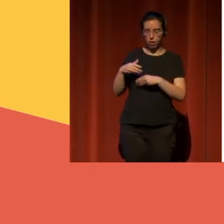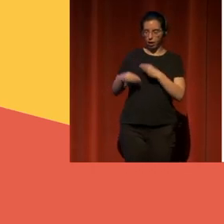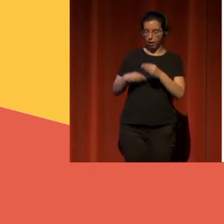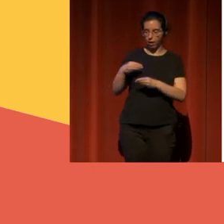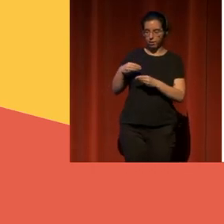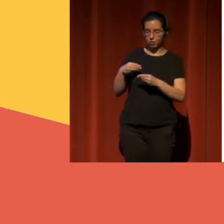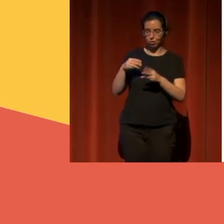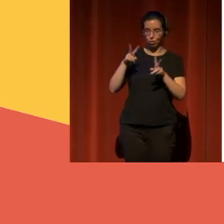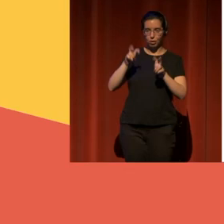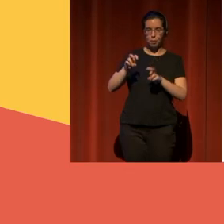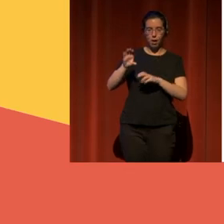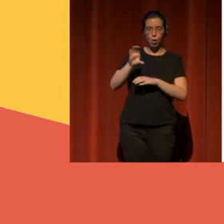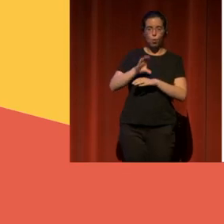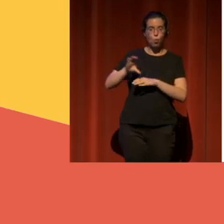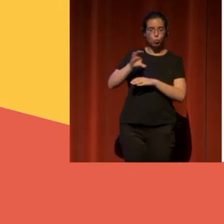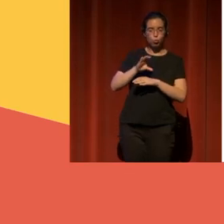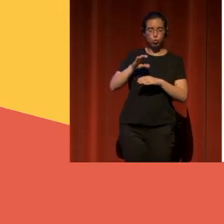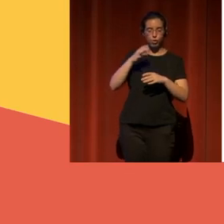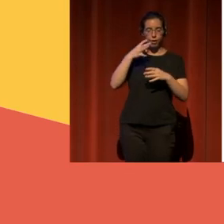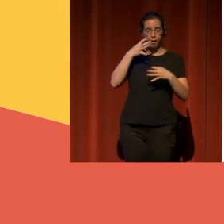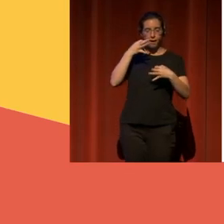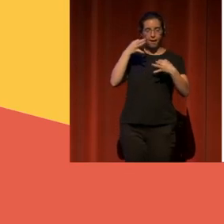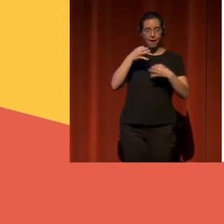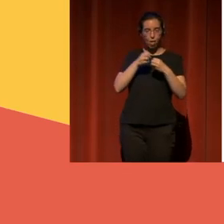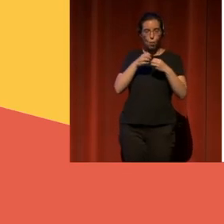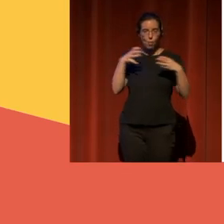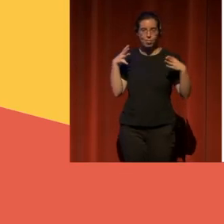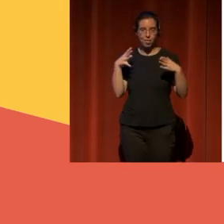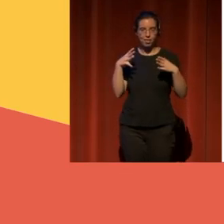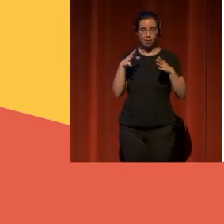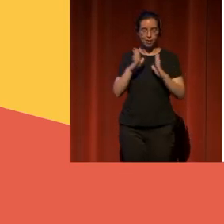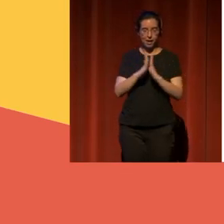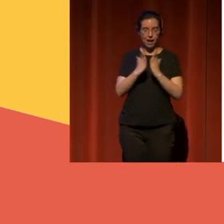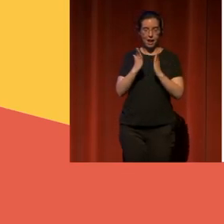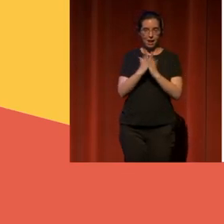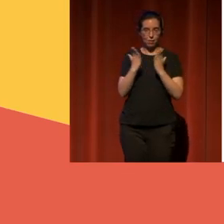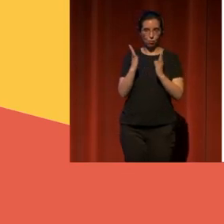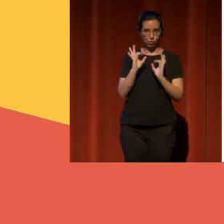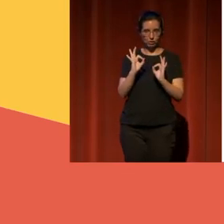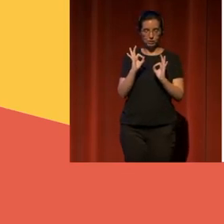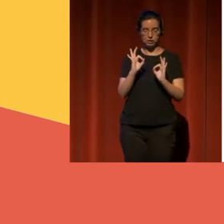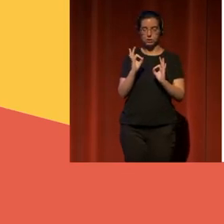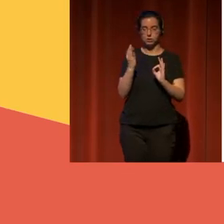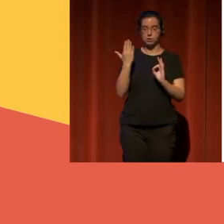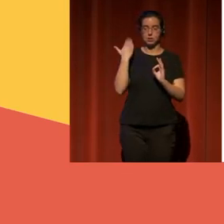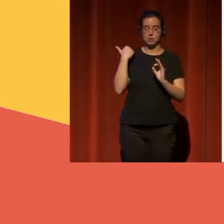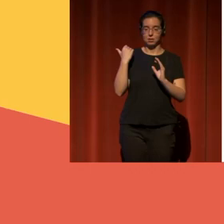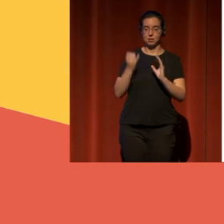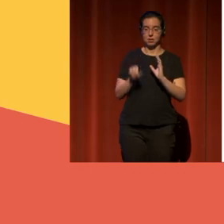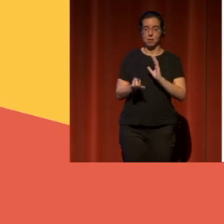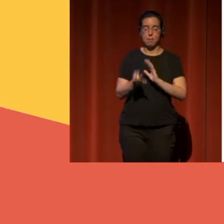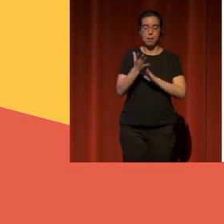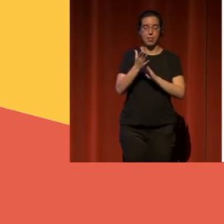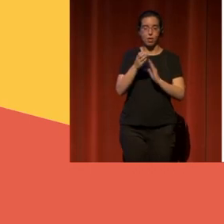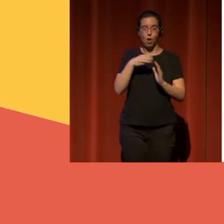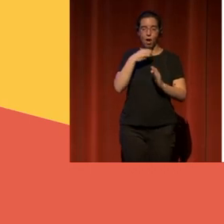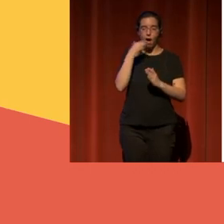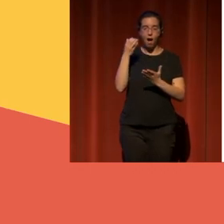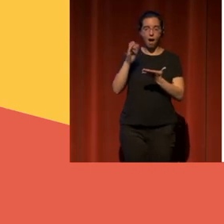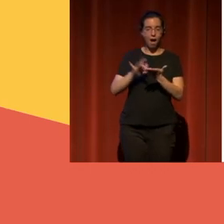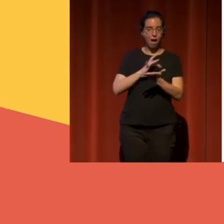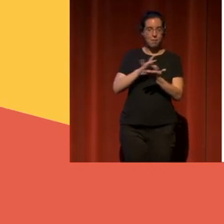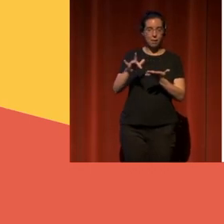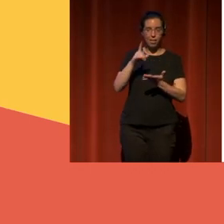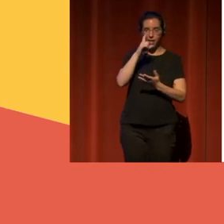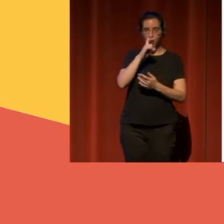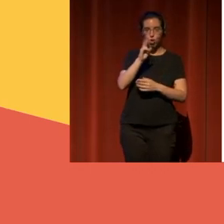de la realidad aumentada con libros. Digamos que desde la aparición del iPad en el año 2010, el desarrollo de la